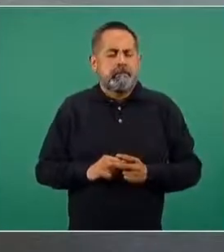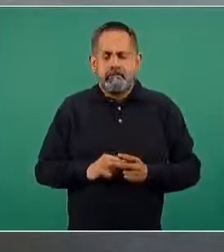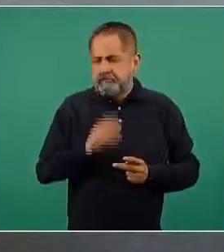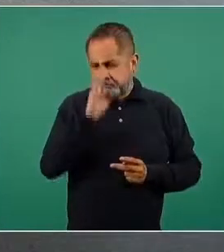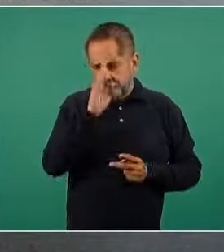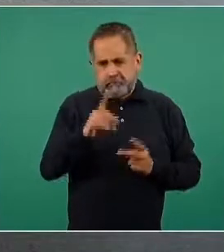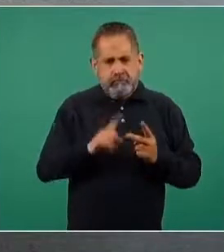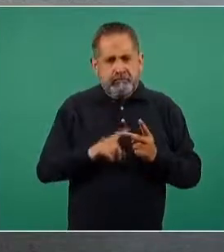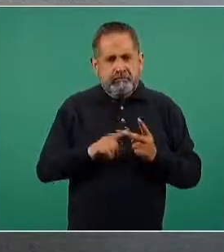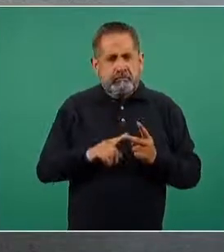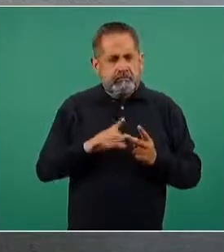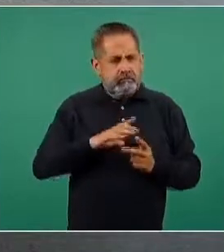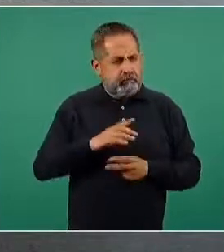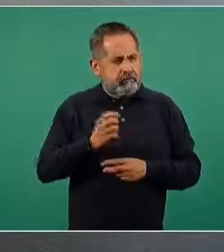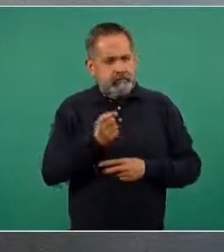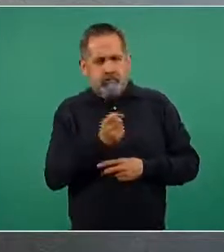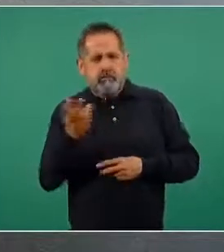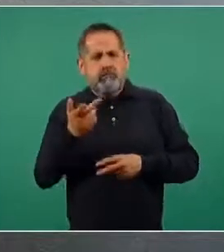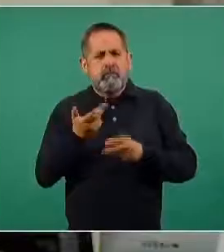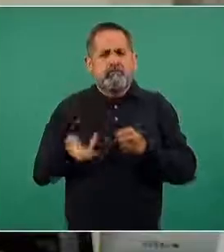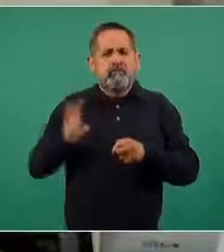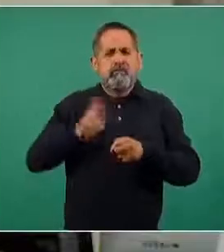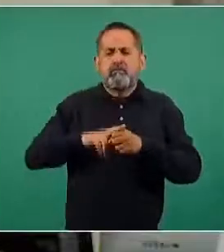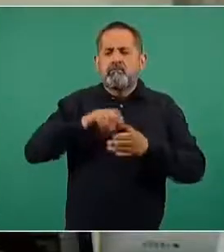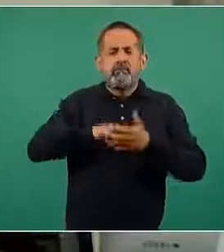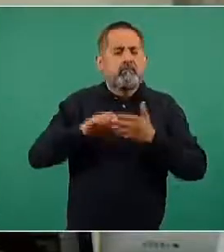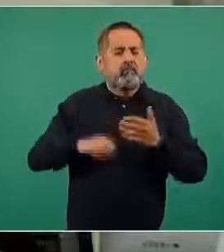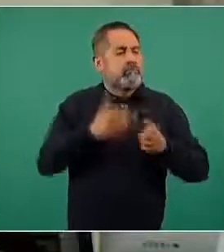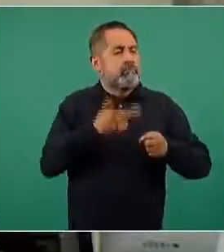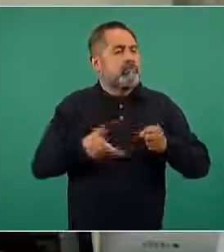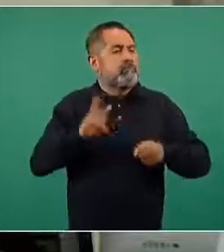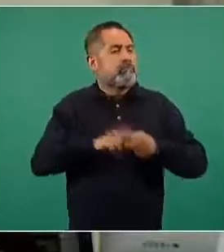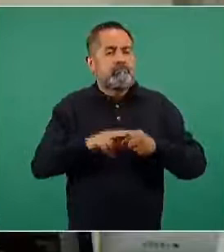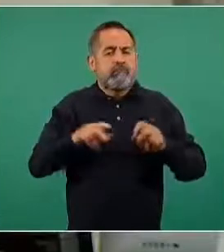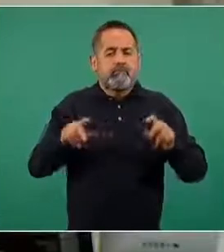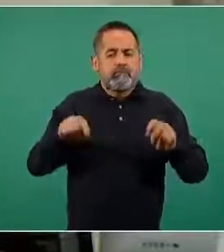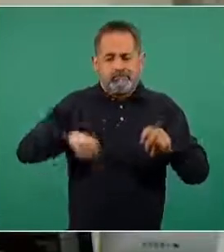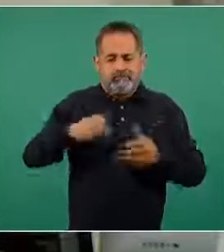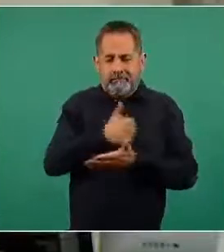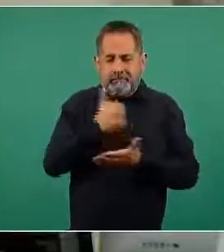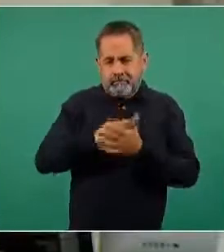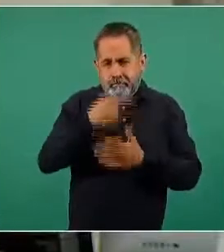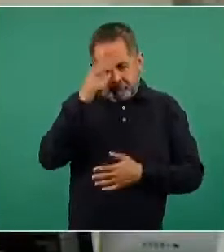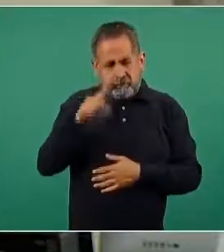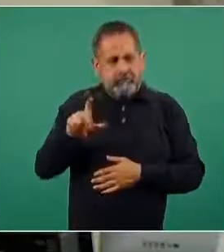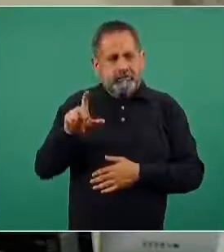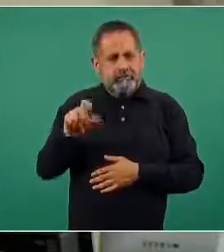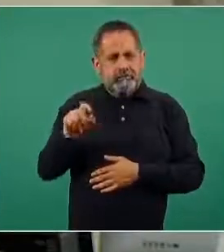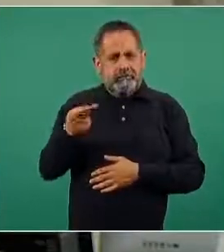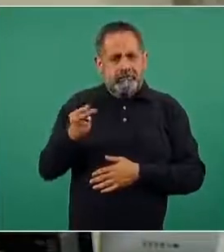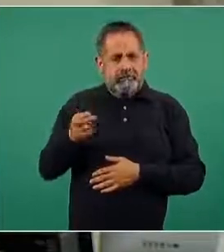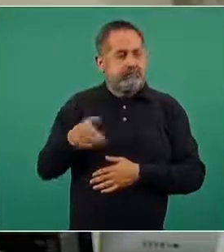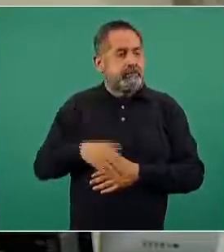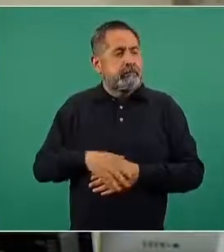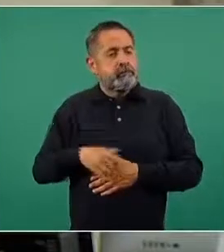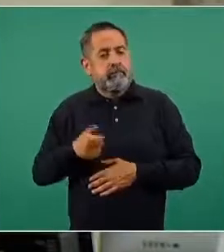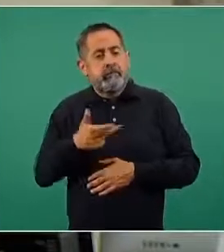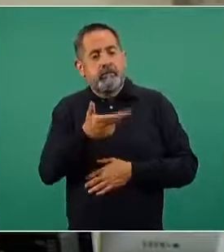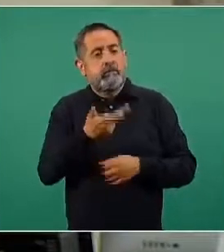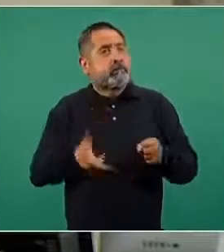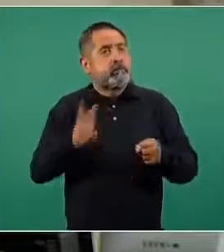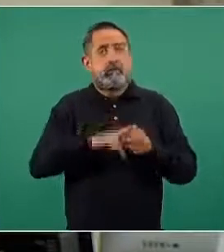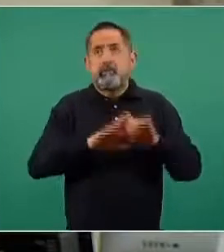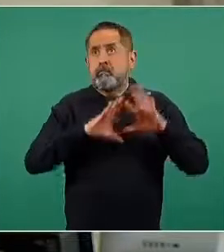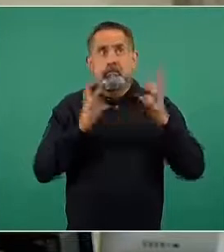directa. Hay algunos hospitales, por ejemplo, me decían el caso del Hospital 20 de Noviembre aquí en la Ciudad de México, que fueron declarados totalmente